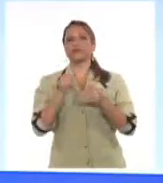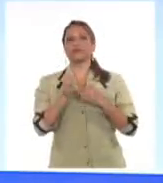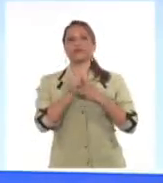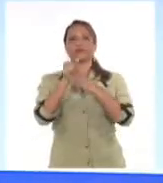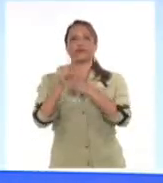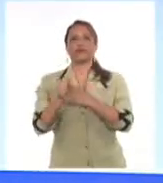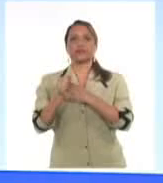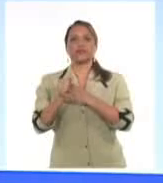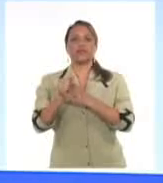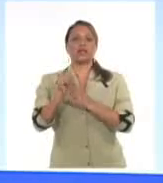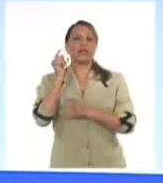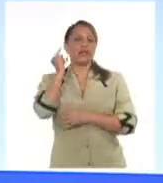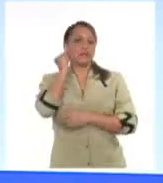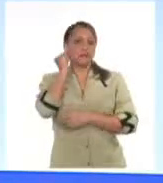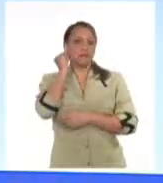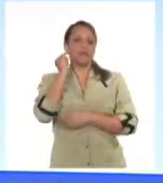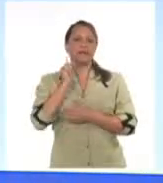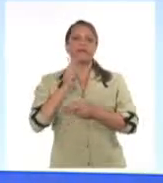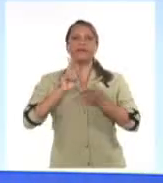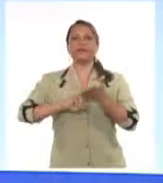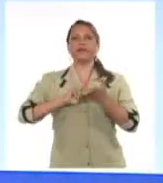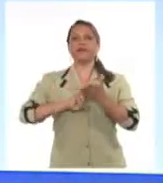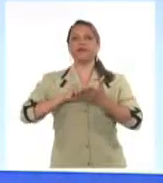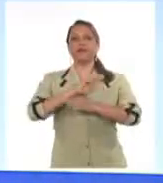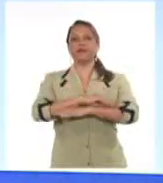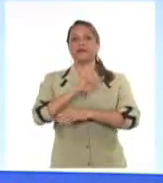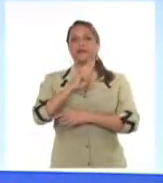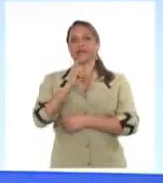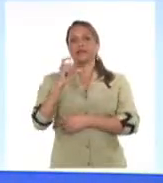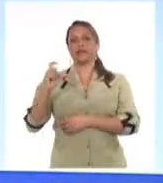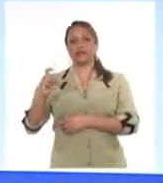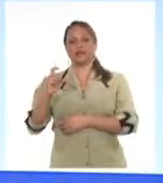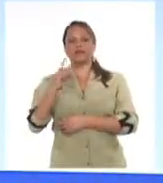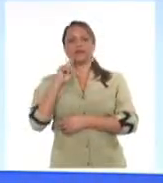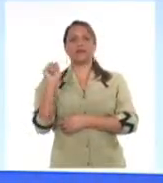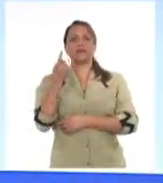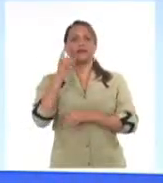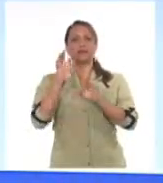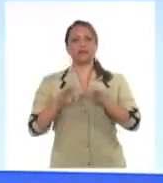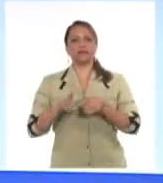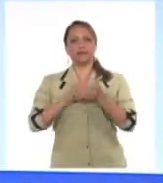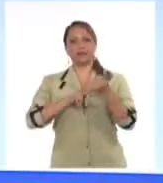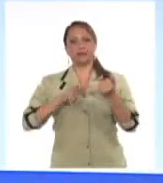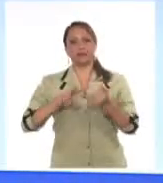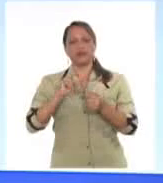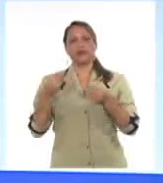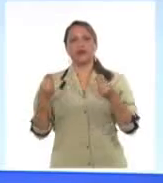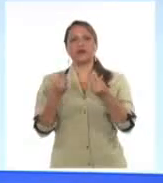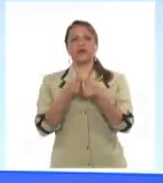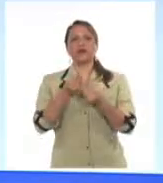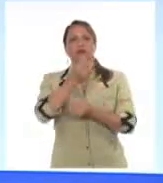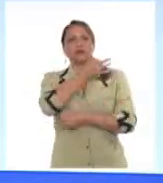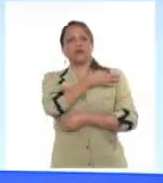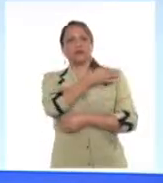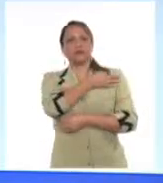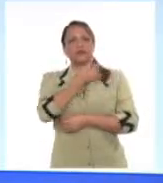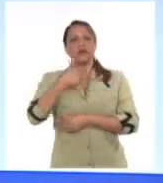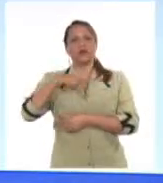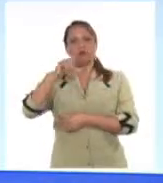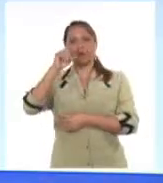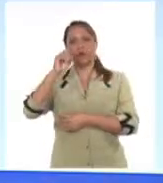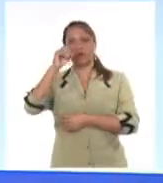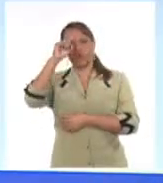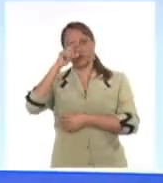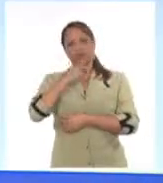Fernández López, miembro del Comité Central del Partido y su primera secretaria en la provincia, junto al general de división José Antonio Carrillo Gómez, presidente